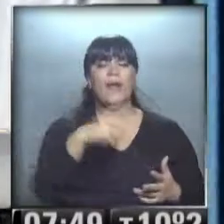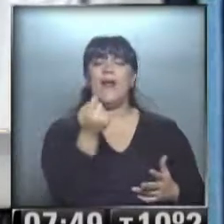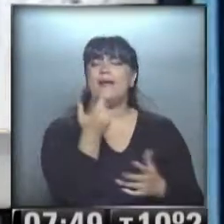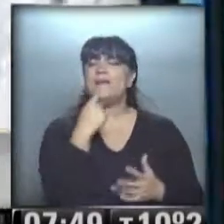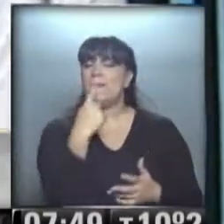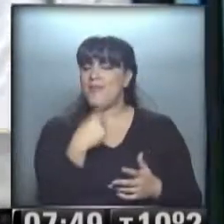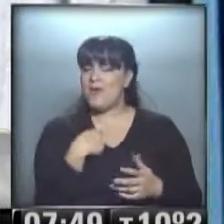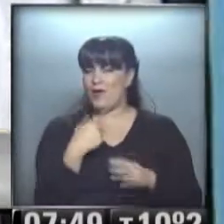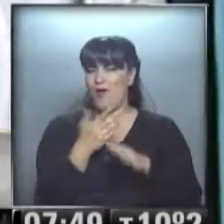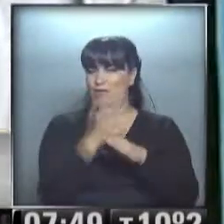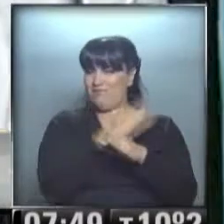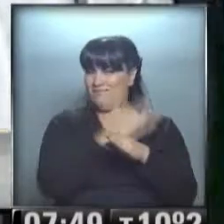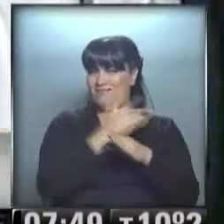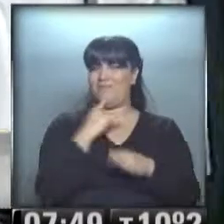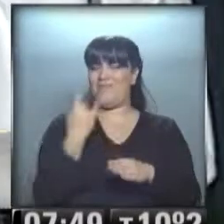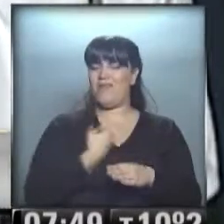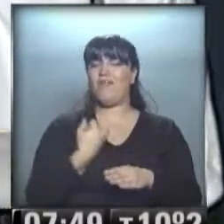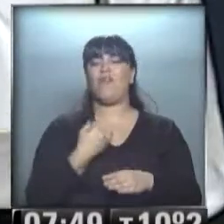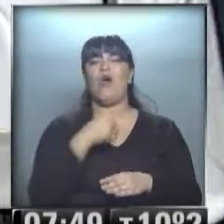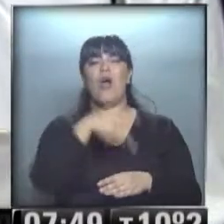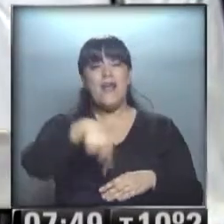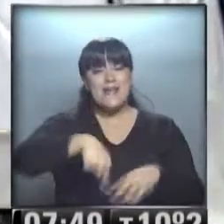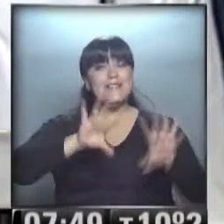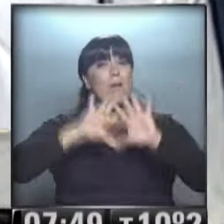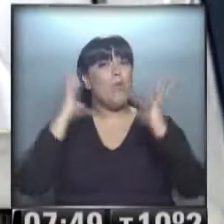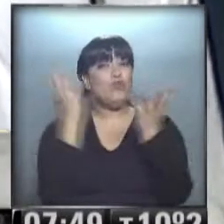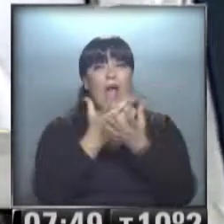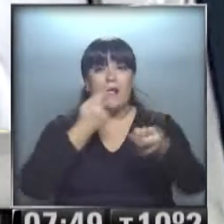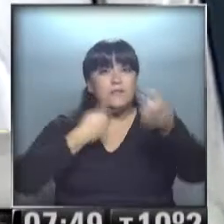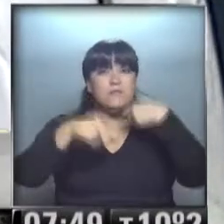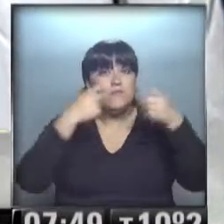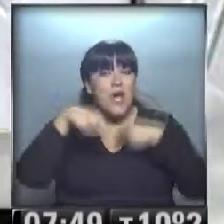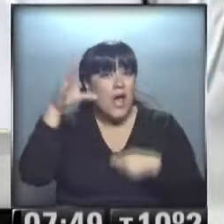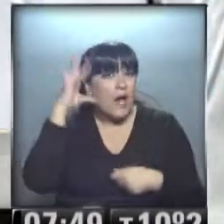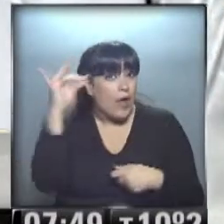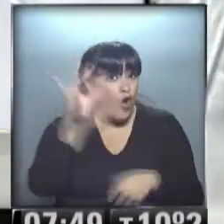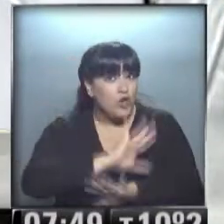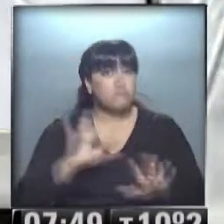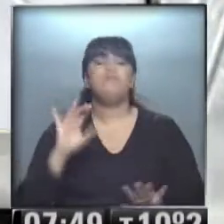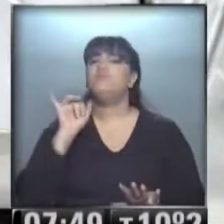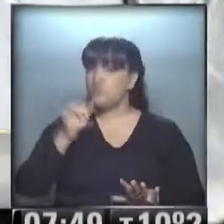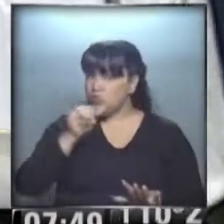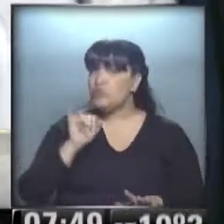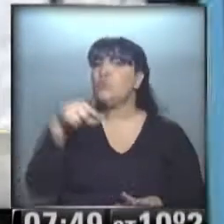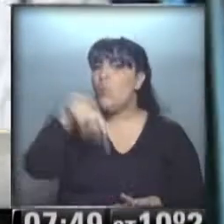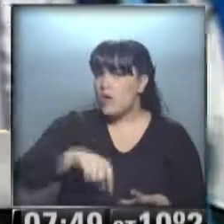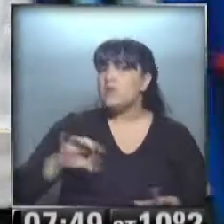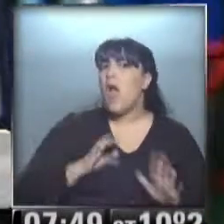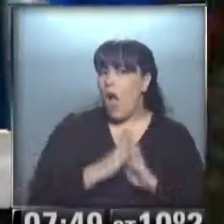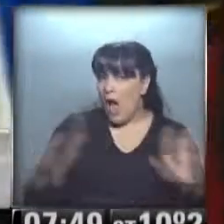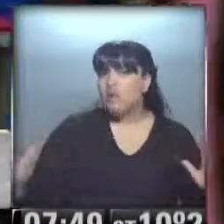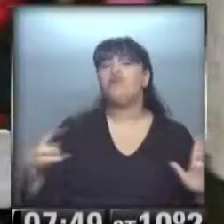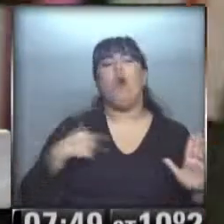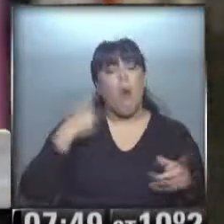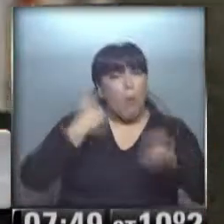antes de salir al aire que este fue uno de los mundiales donde más se vendió mercadería pues sí fue el año que más emoción no la